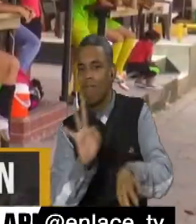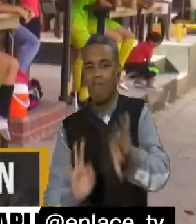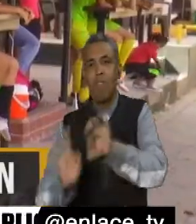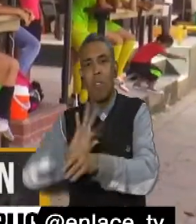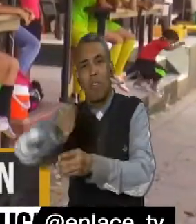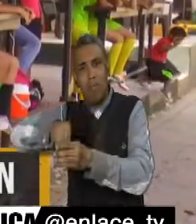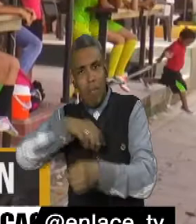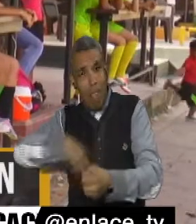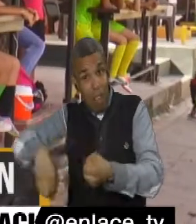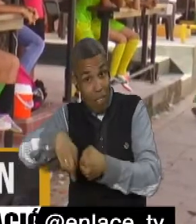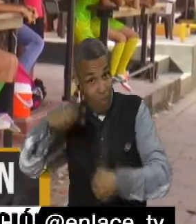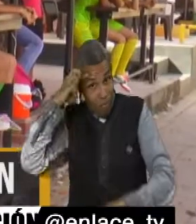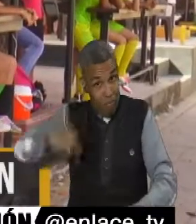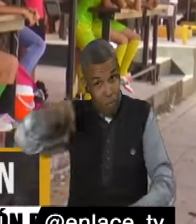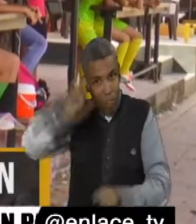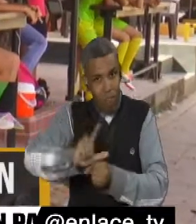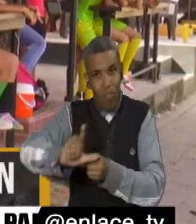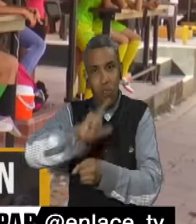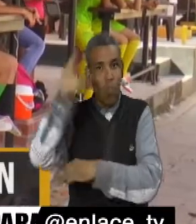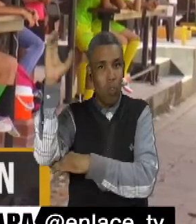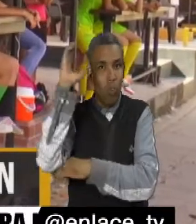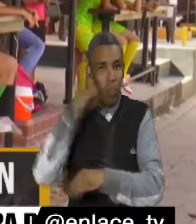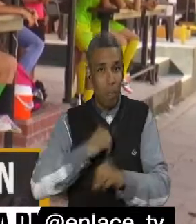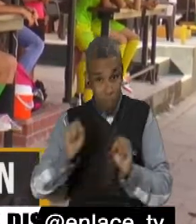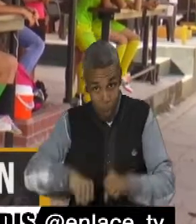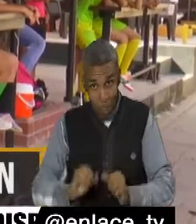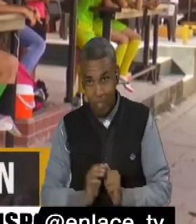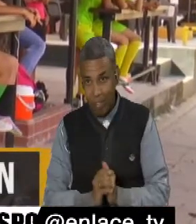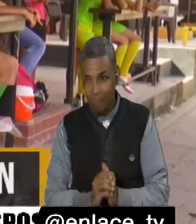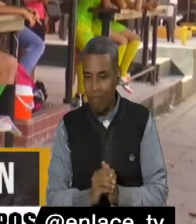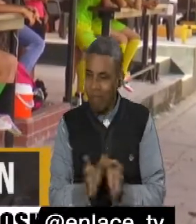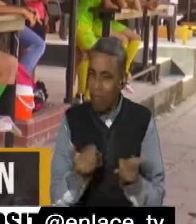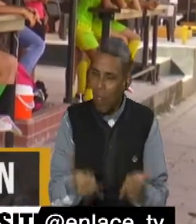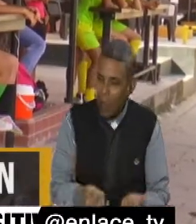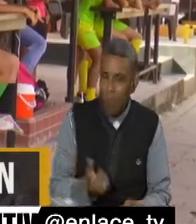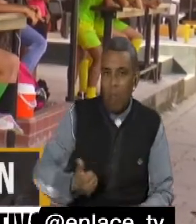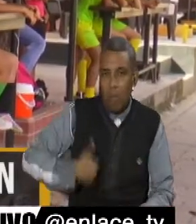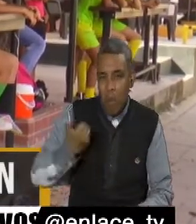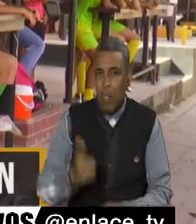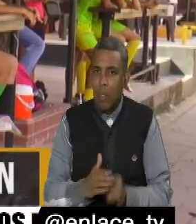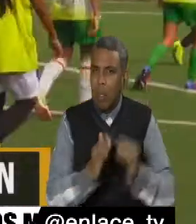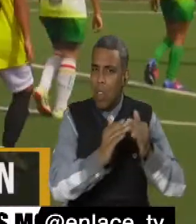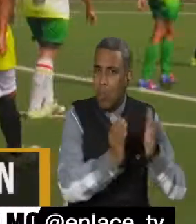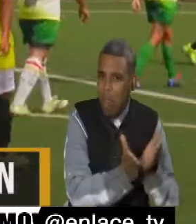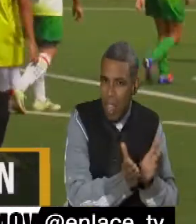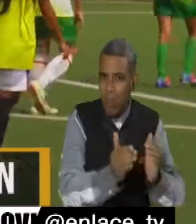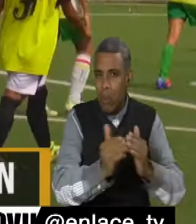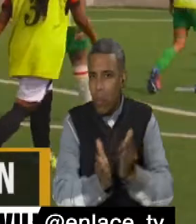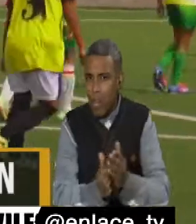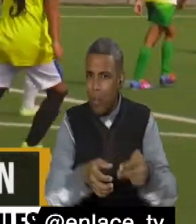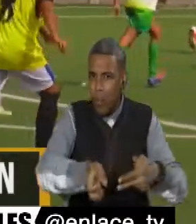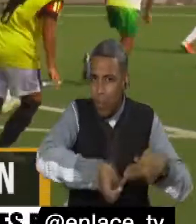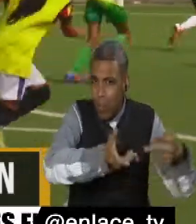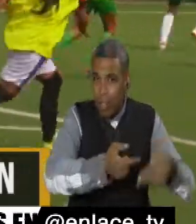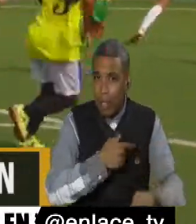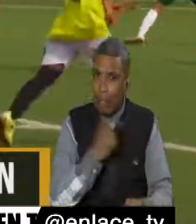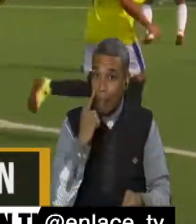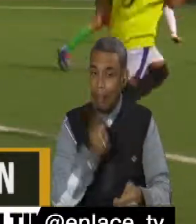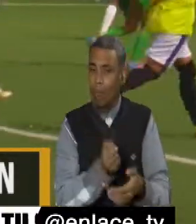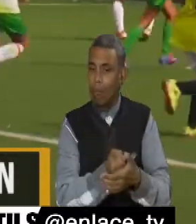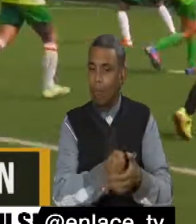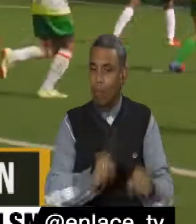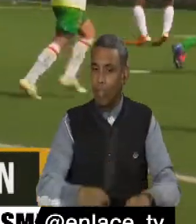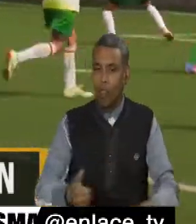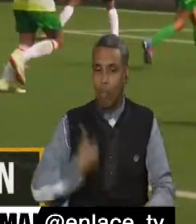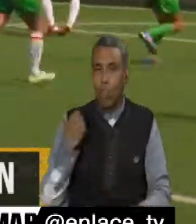amplio, y así que no estamos valiendo mucho de la parte de los colegios, de la parte educativa. Esta preparación será con miras a los